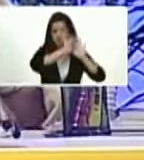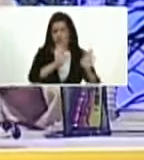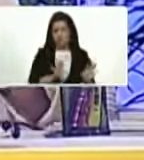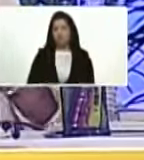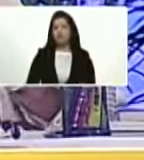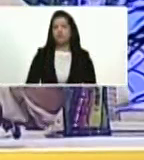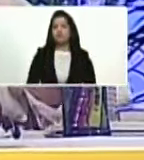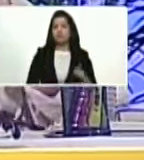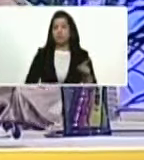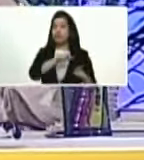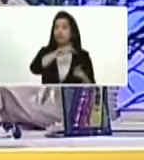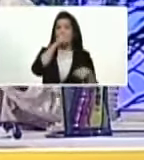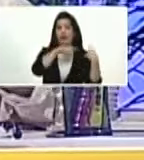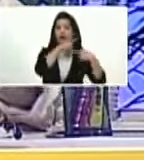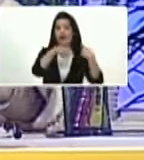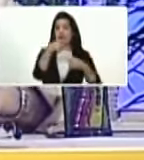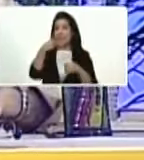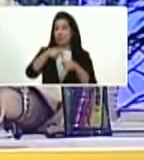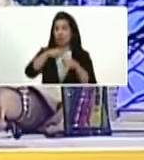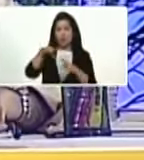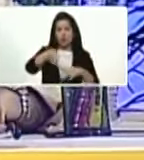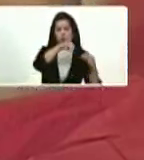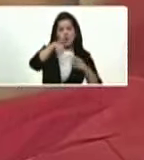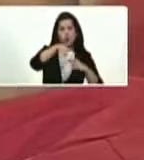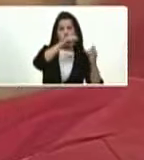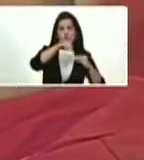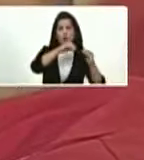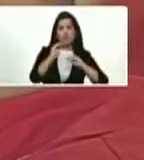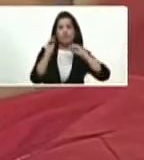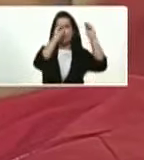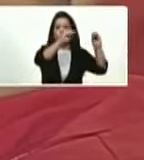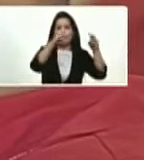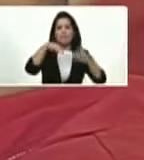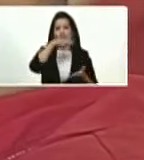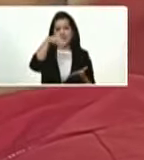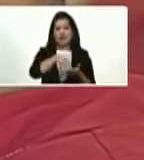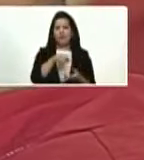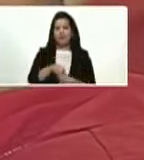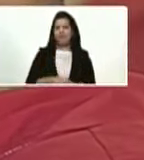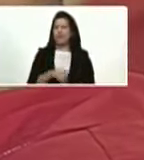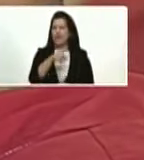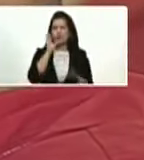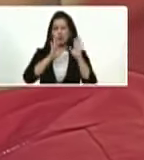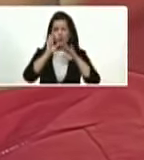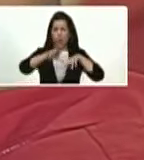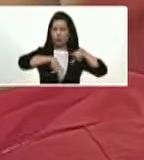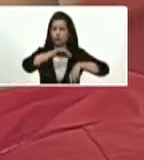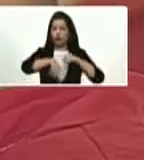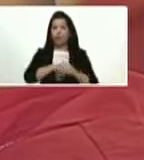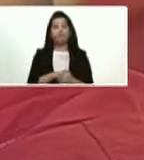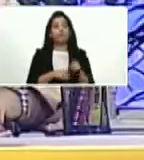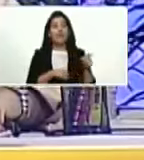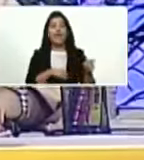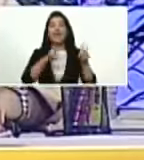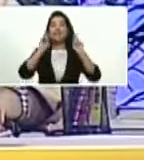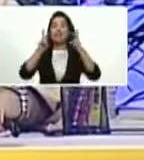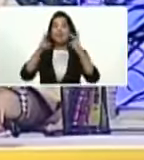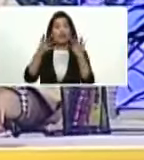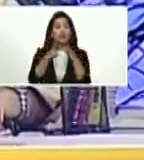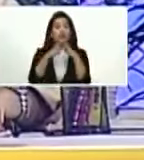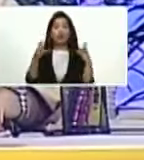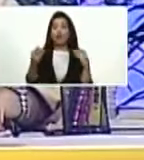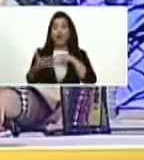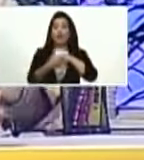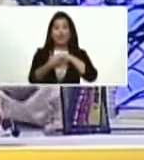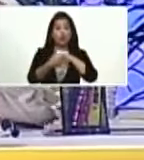La corrupción hasta los huesos de esa gente. Ellos le habían entregado el cerebro electrónico de nuestra